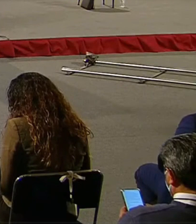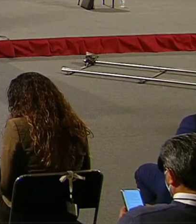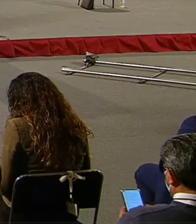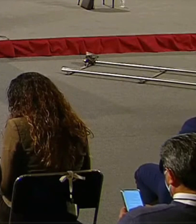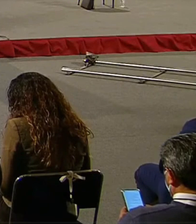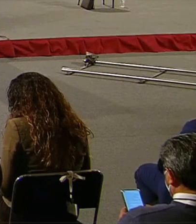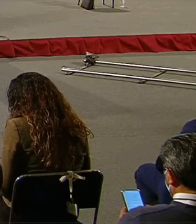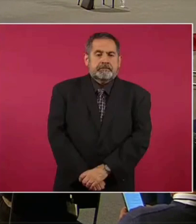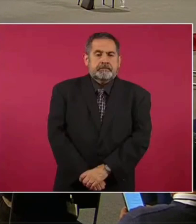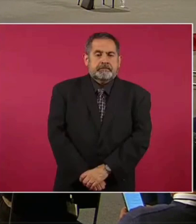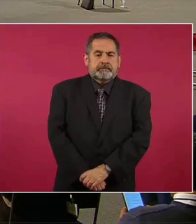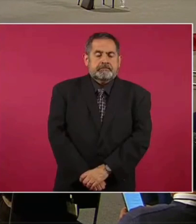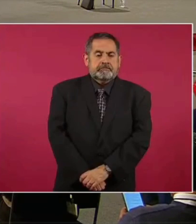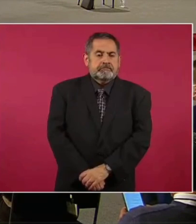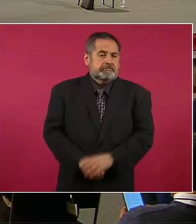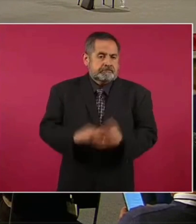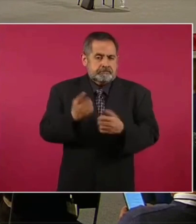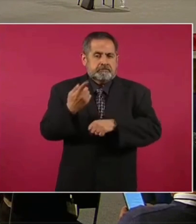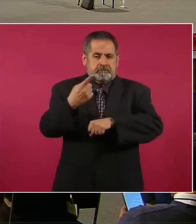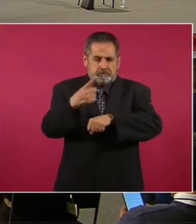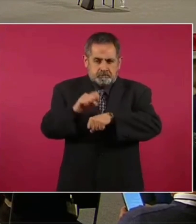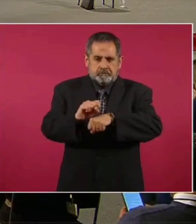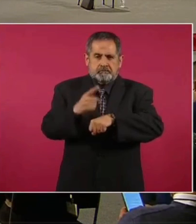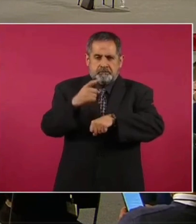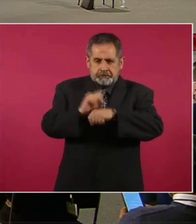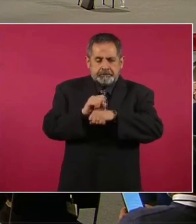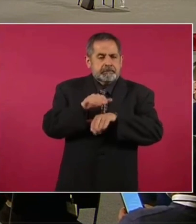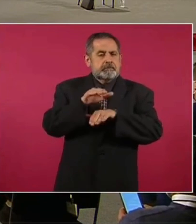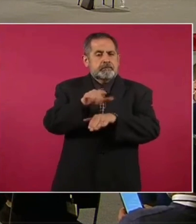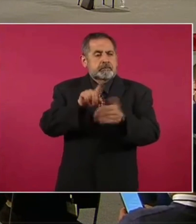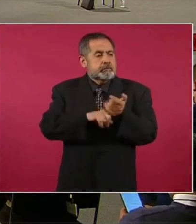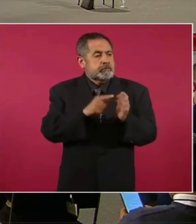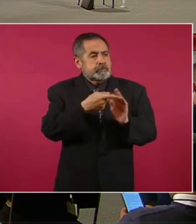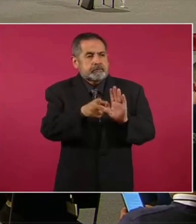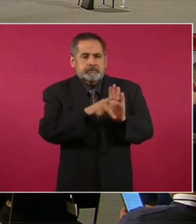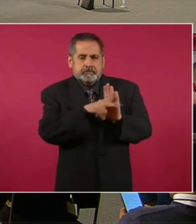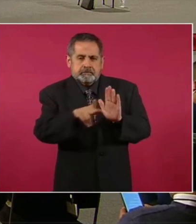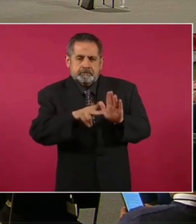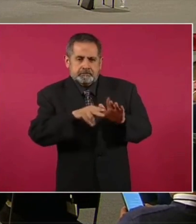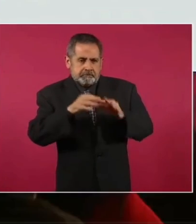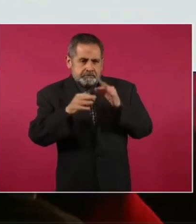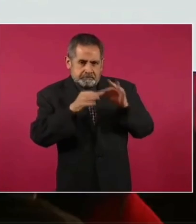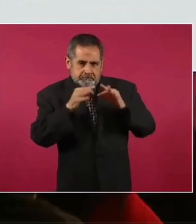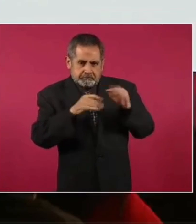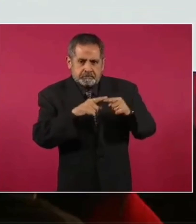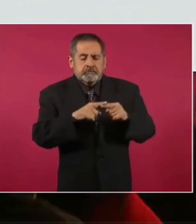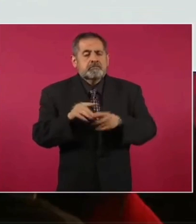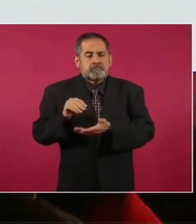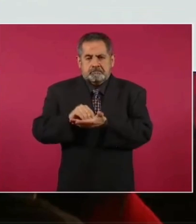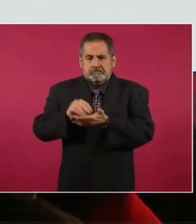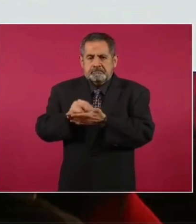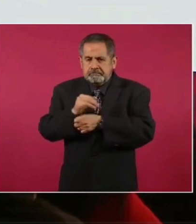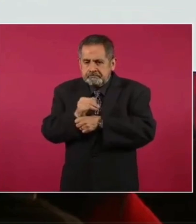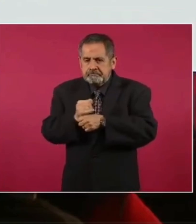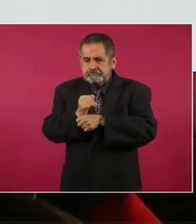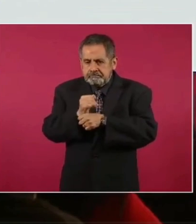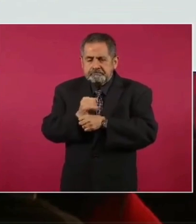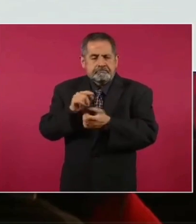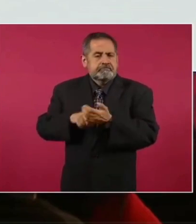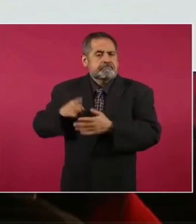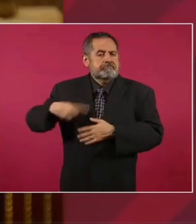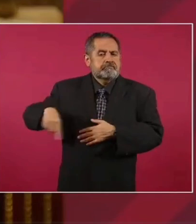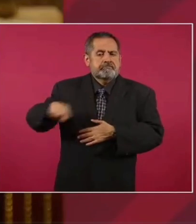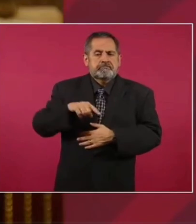de seguimiento semanal que hay en el tema de los periodistas, continúa las investigaciones por parte